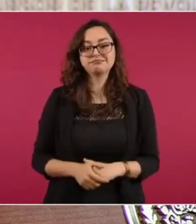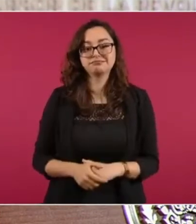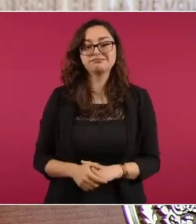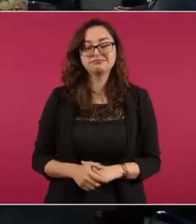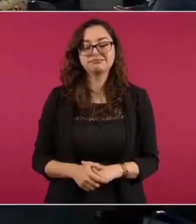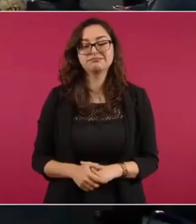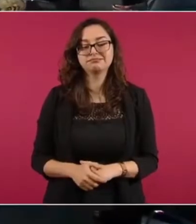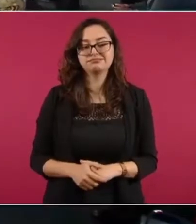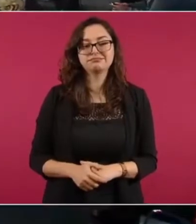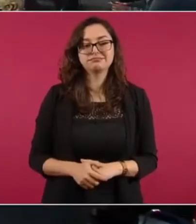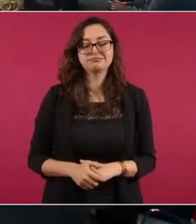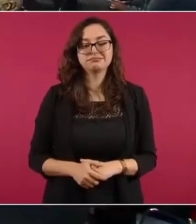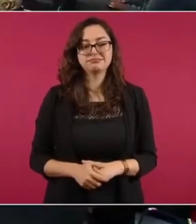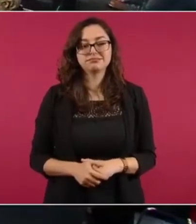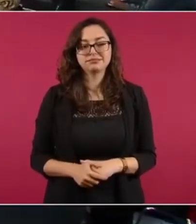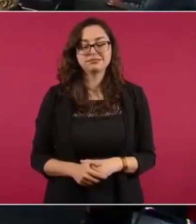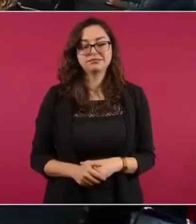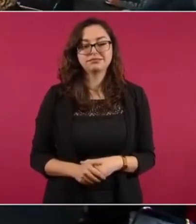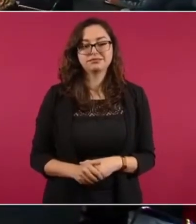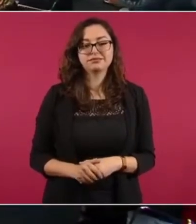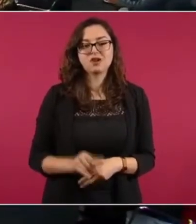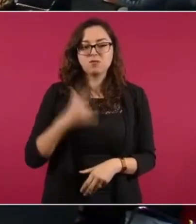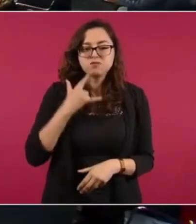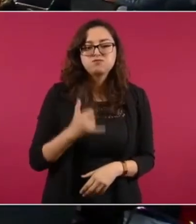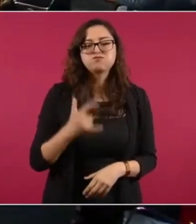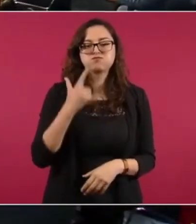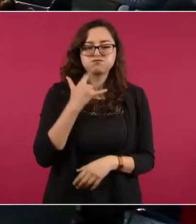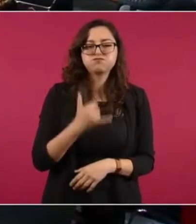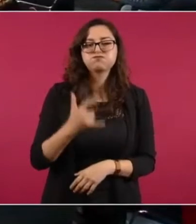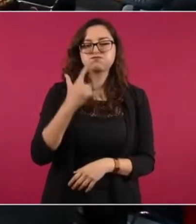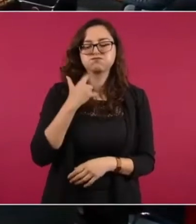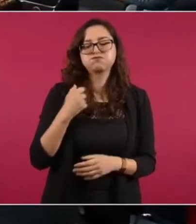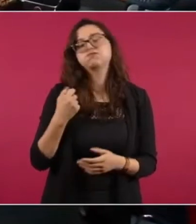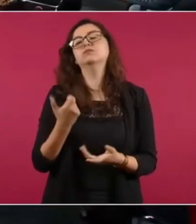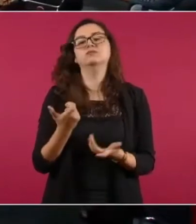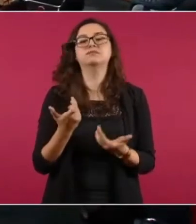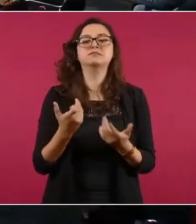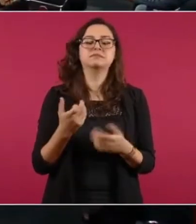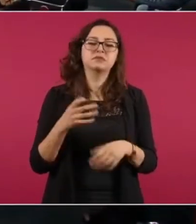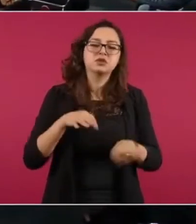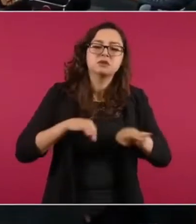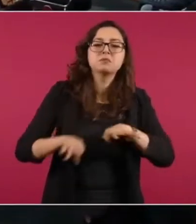de las familias que con mucho esfuerzo, ¿no?, sacan a